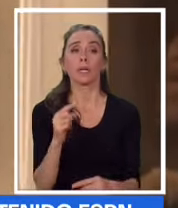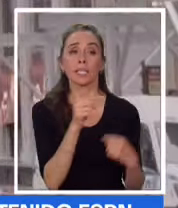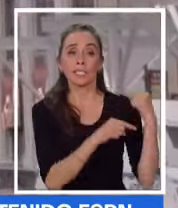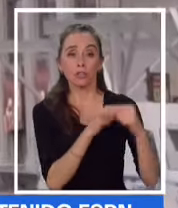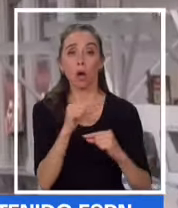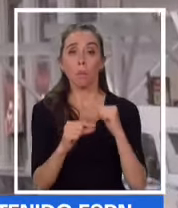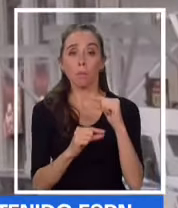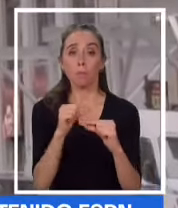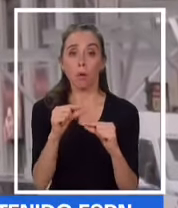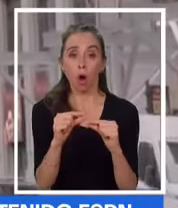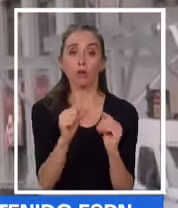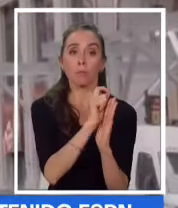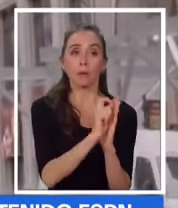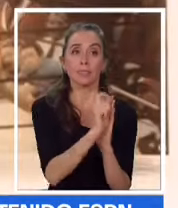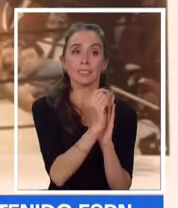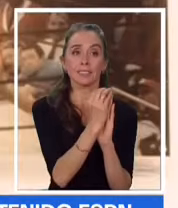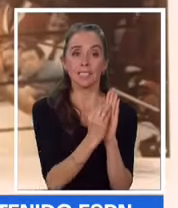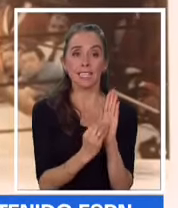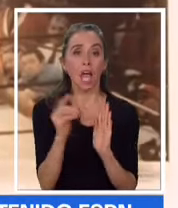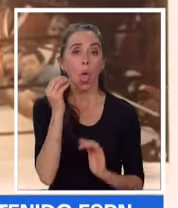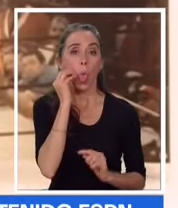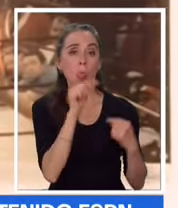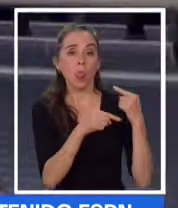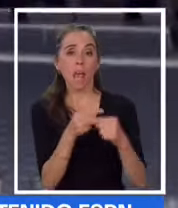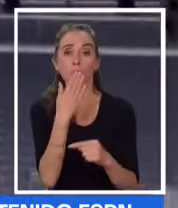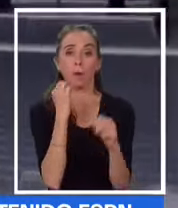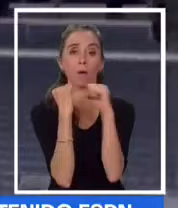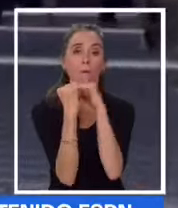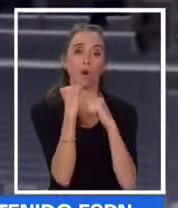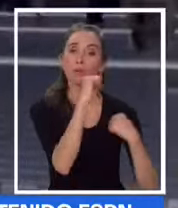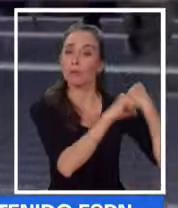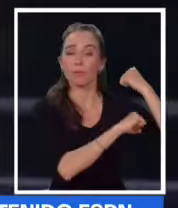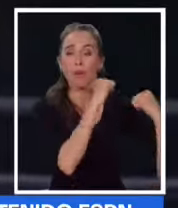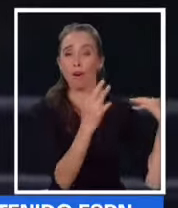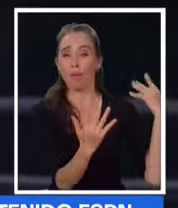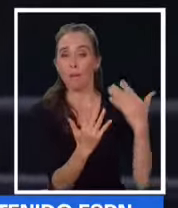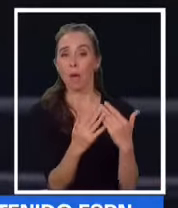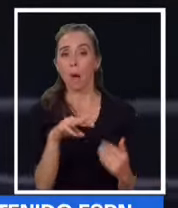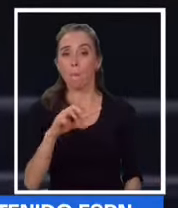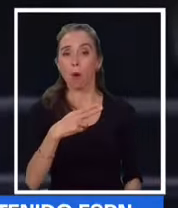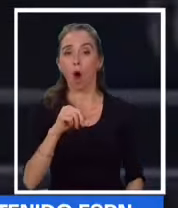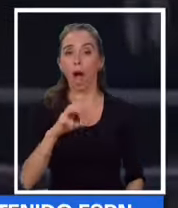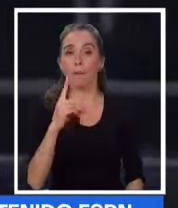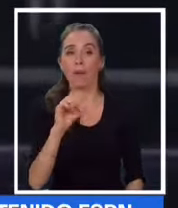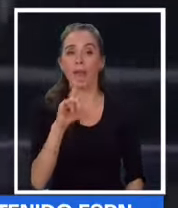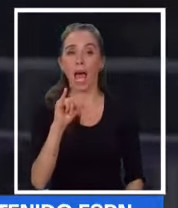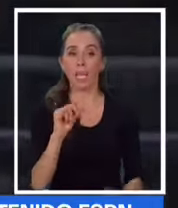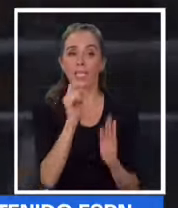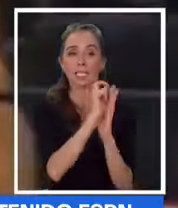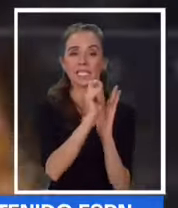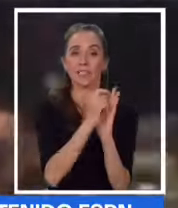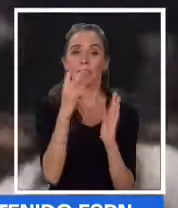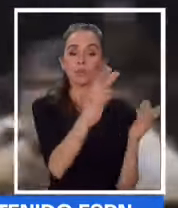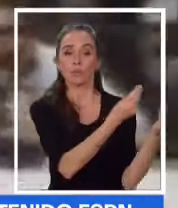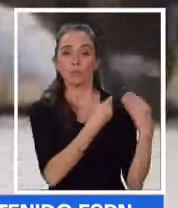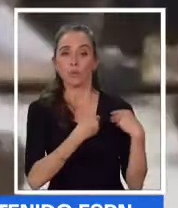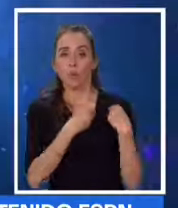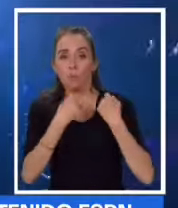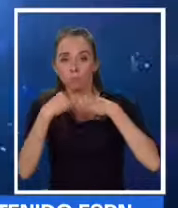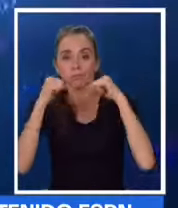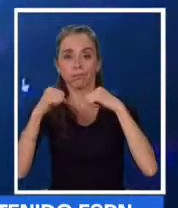Poco a poco comienza a escribirse. El nieto del mejor boxeador de todos los tiempos, Muhammad Ali, sigue escribiendo su propio legado de